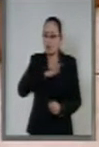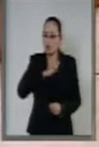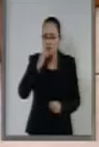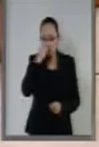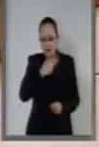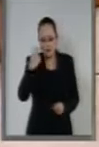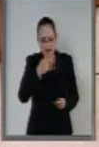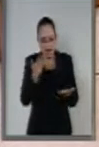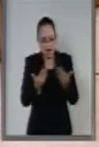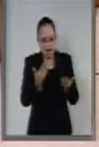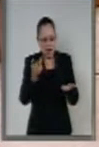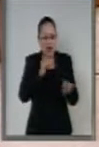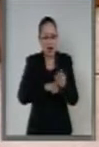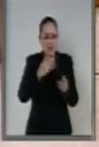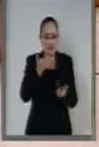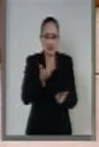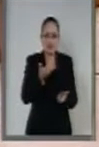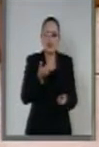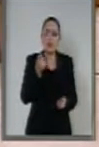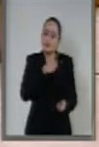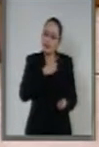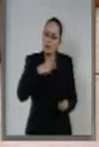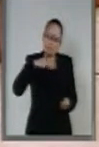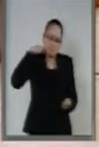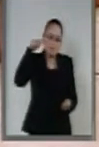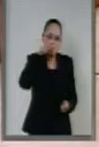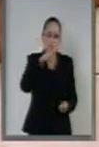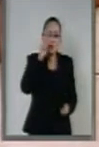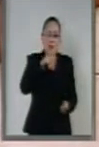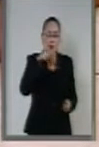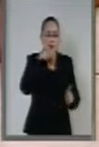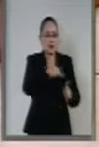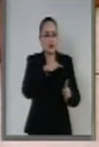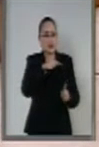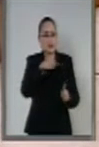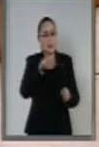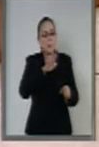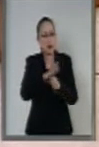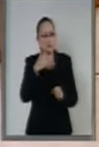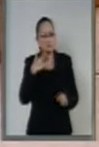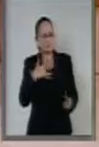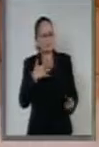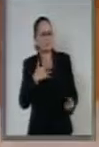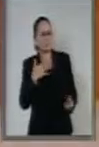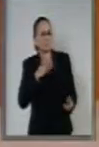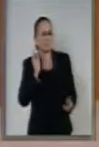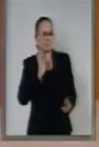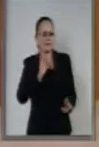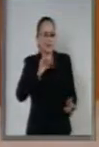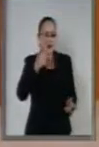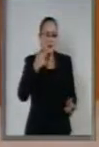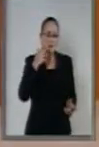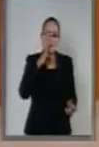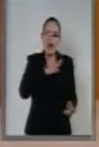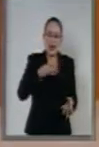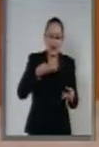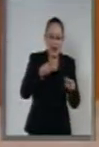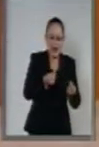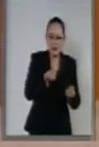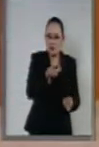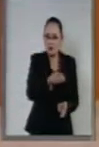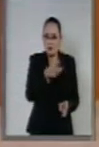financiera sino que fuera directamente al rubro donde se sospecha se está generando un mal uso de los